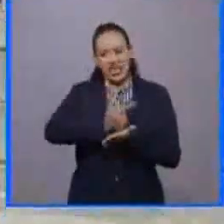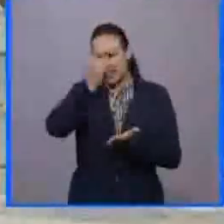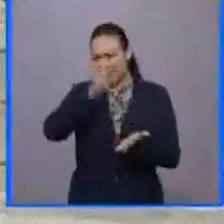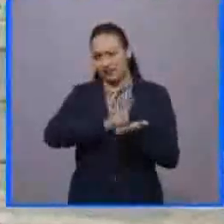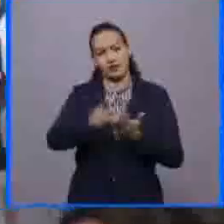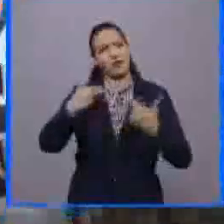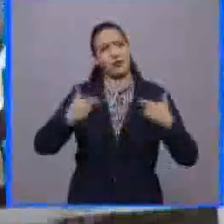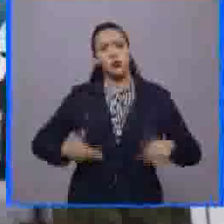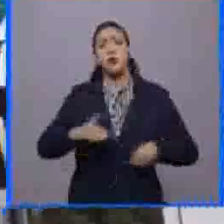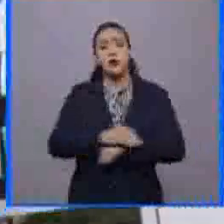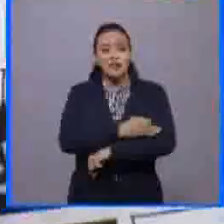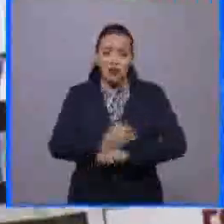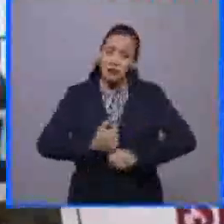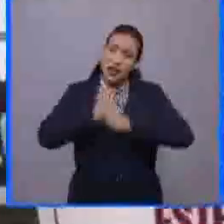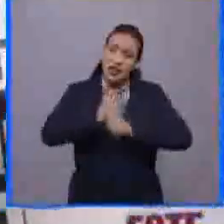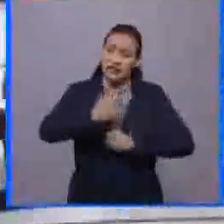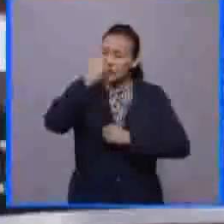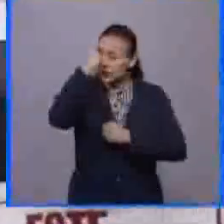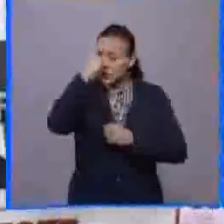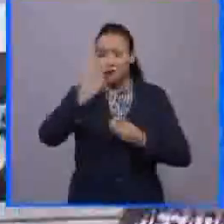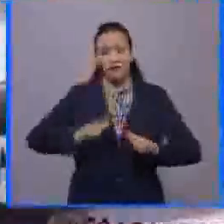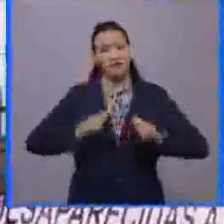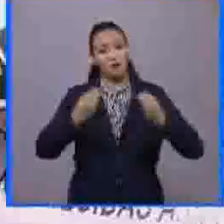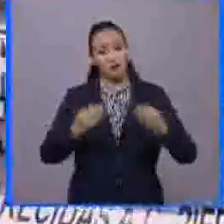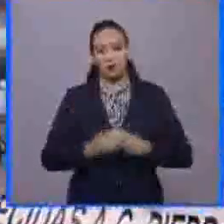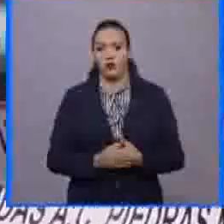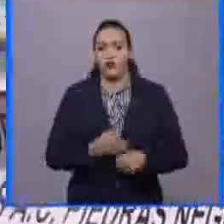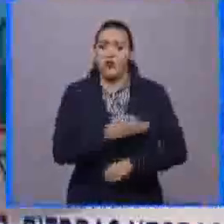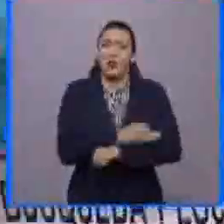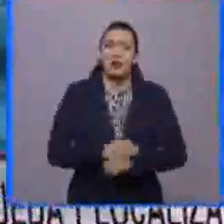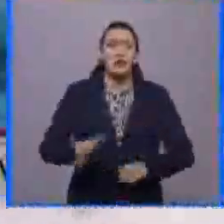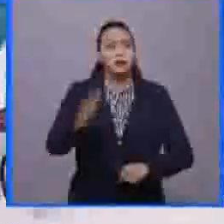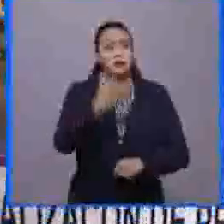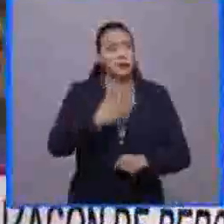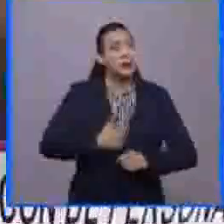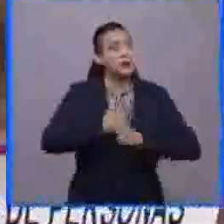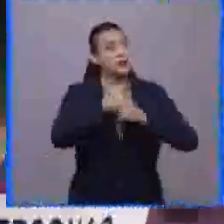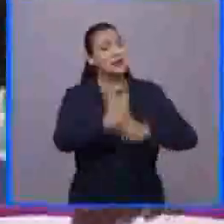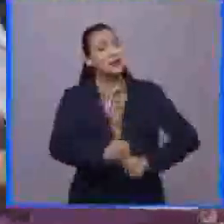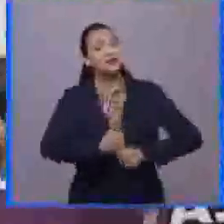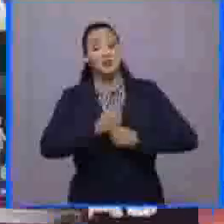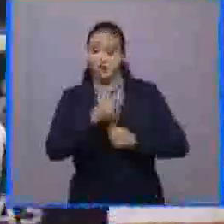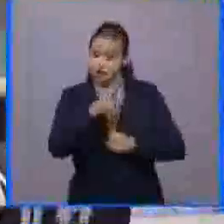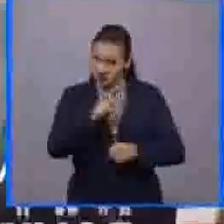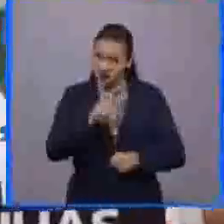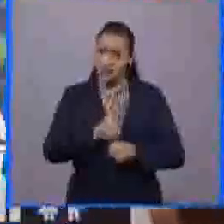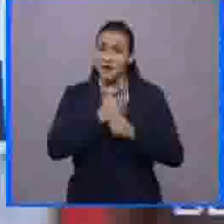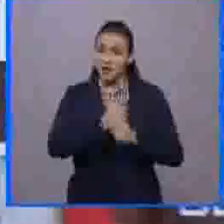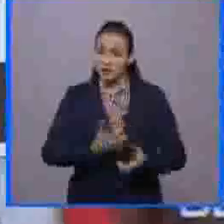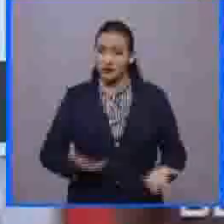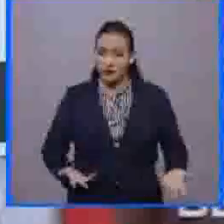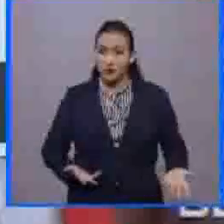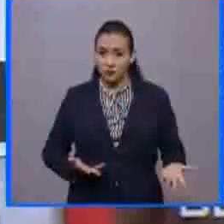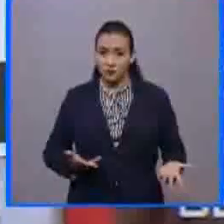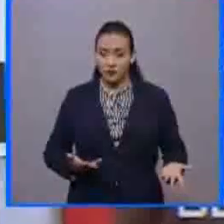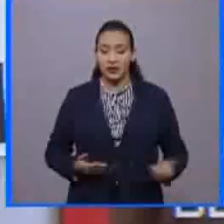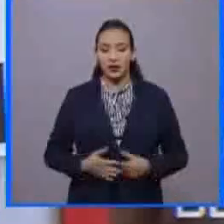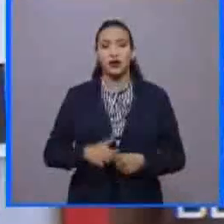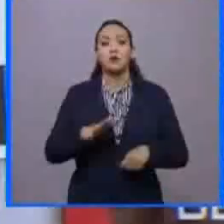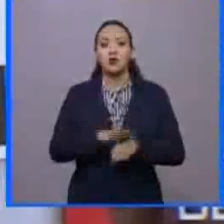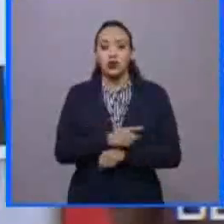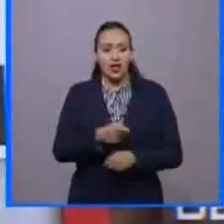derechos humanos que coloca en una situación límite a los familiares del afectado como víctimas indirectas al